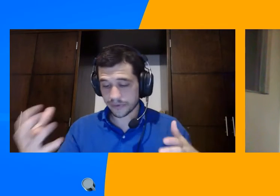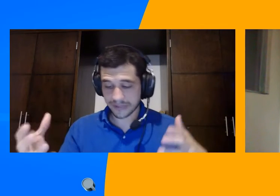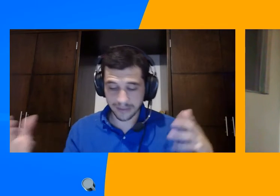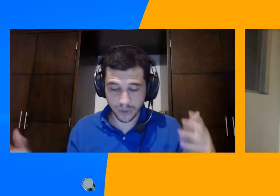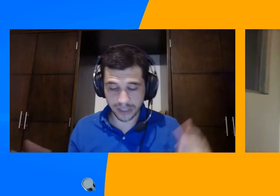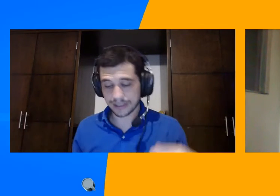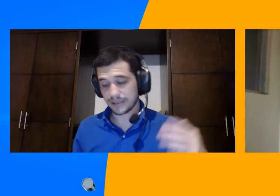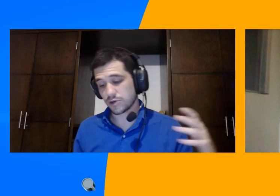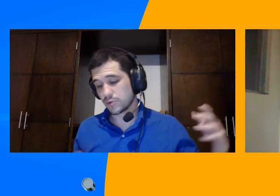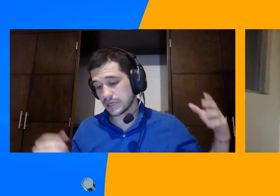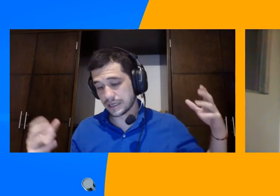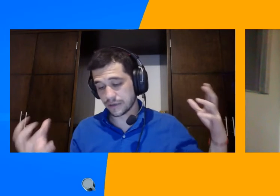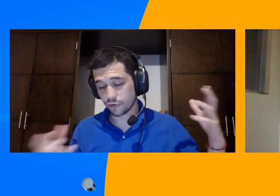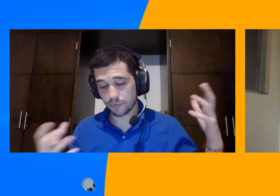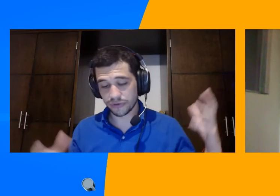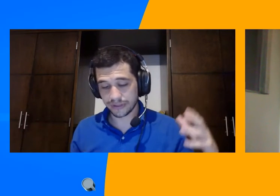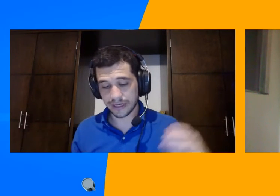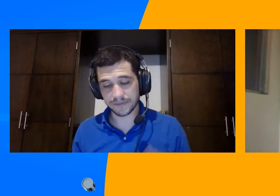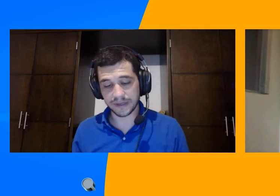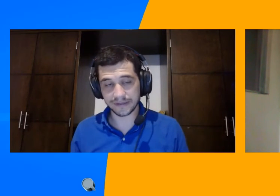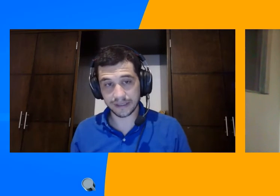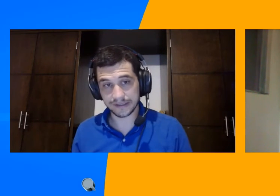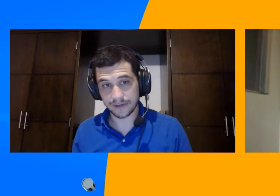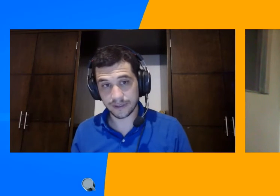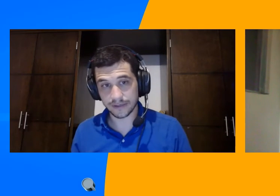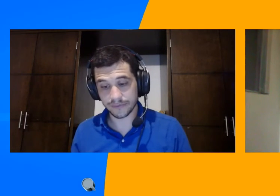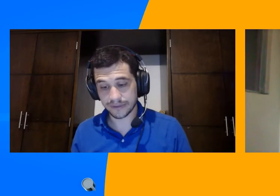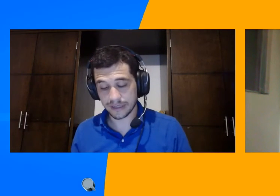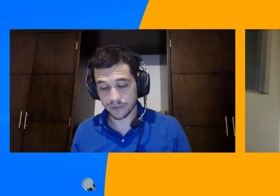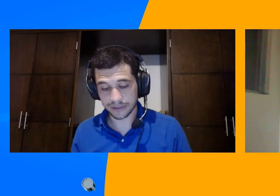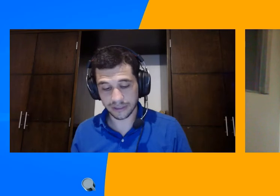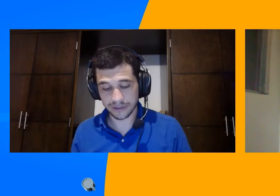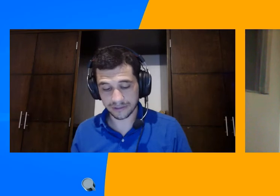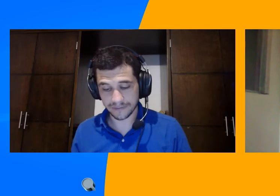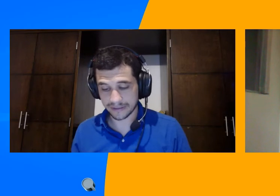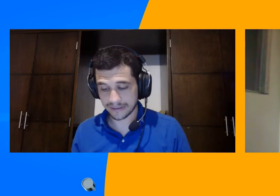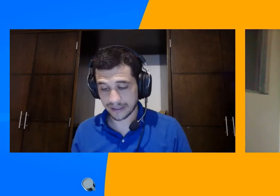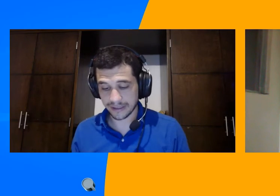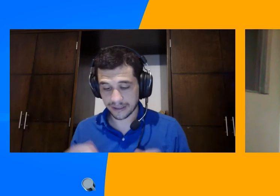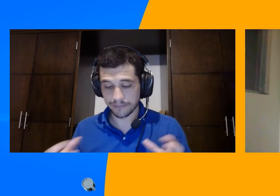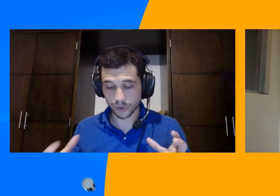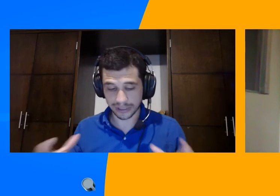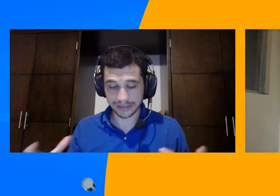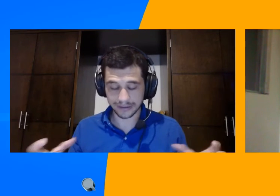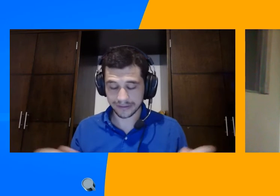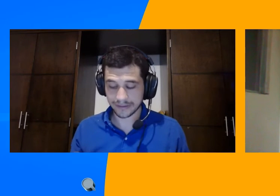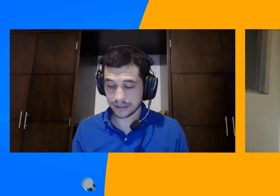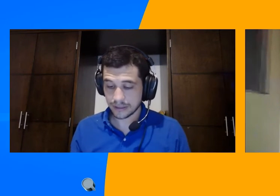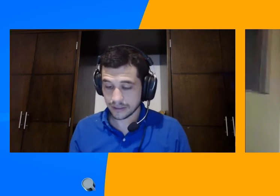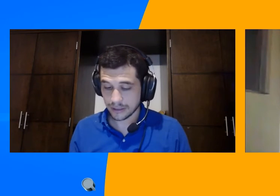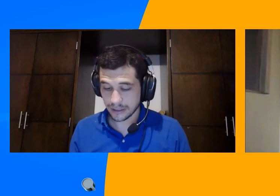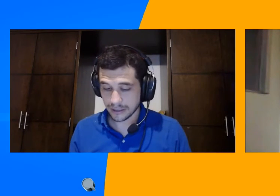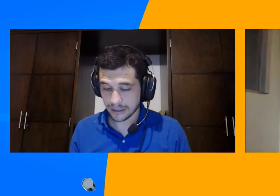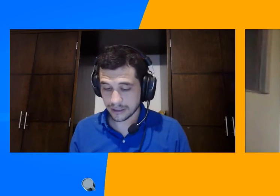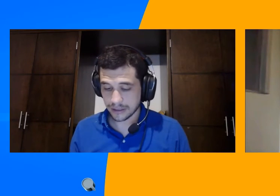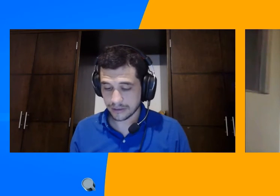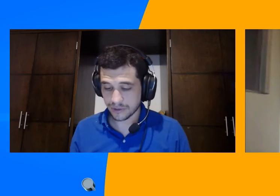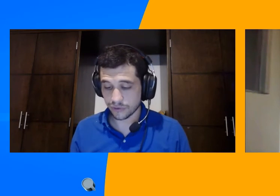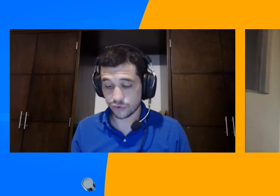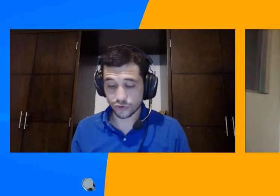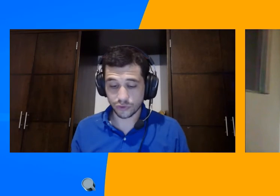vida después de la muerte y cómo los grupos indígenas piensan que es la vida después de la muerte. Hay unas diferencias ahí importantes.